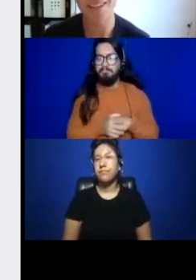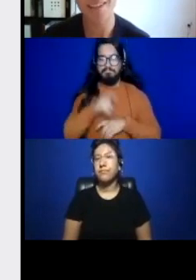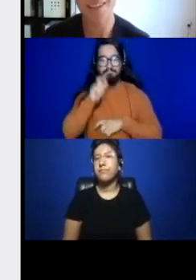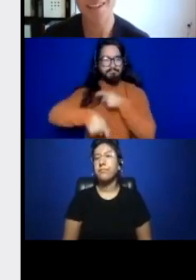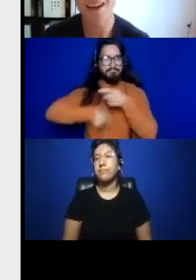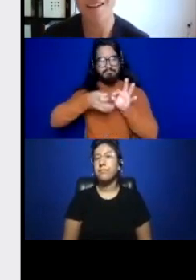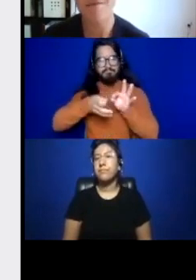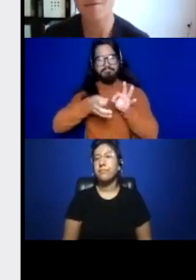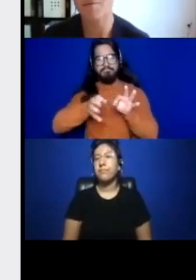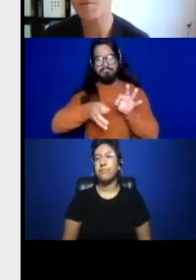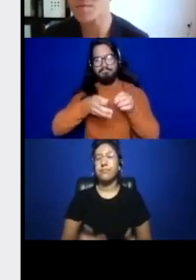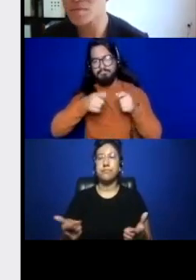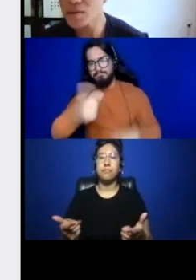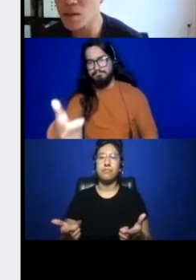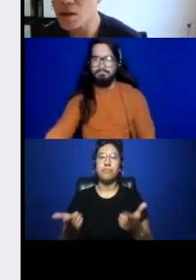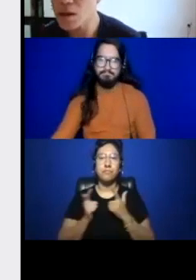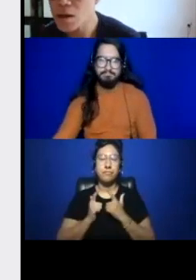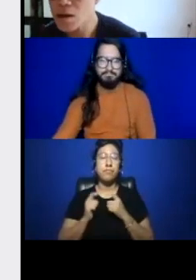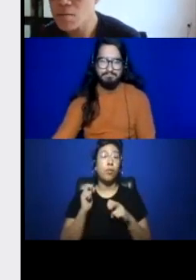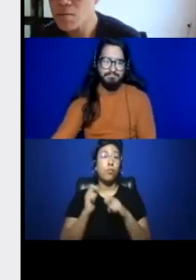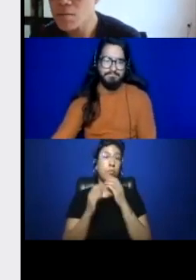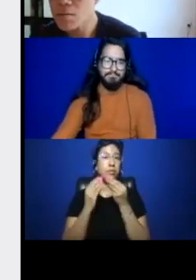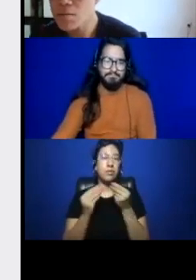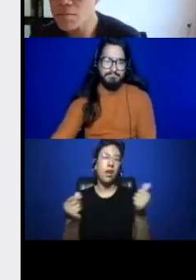Esas son algunas estrategias.